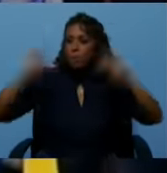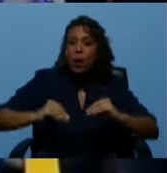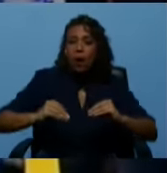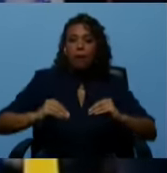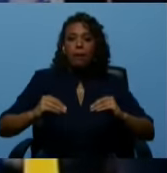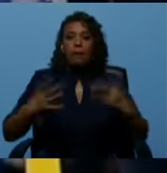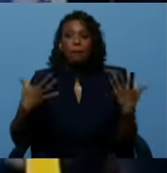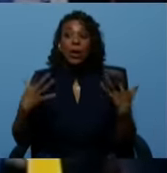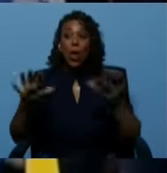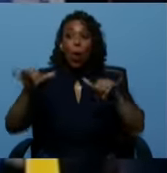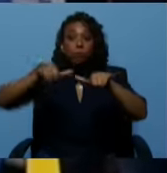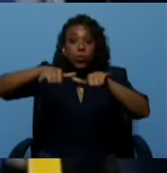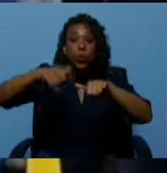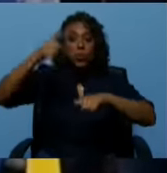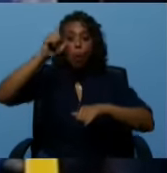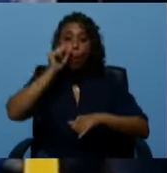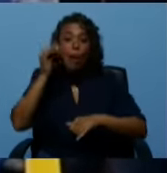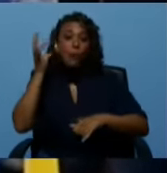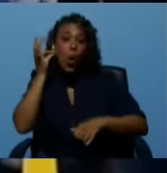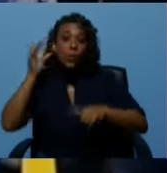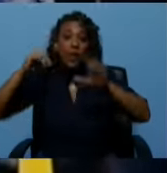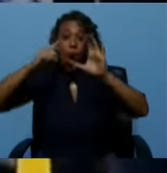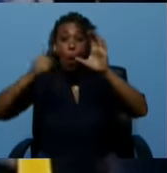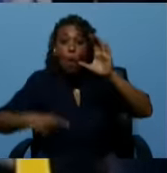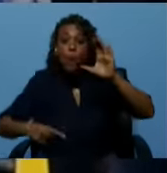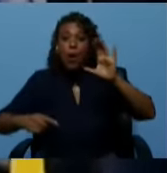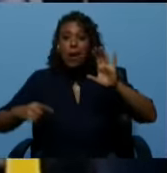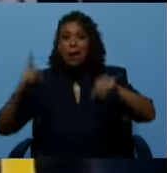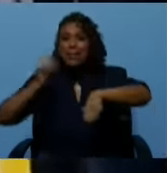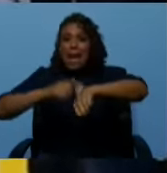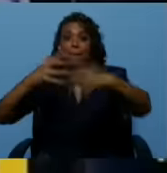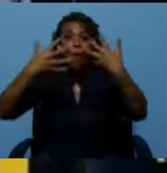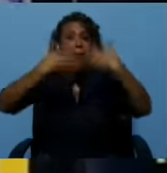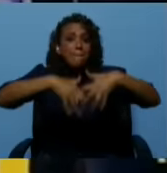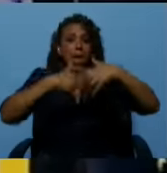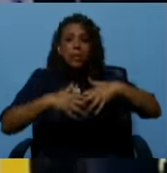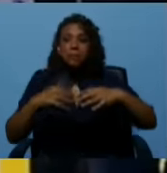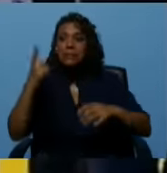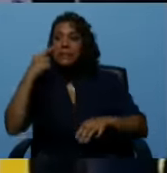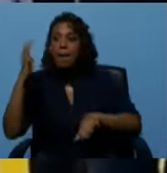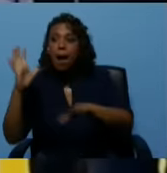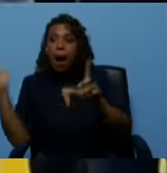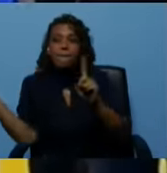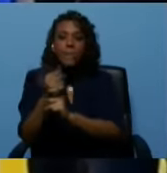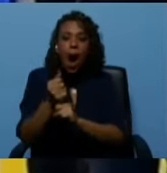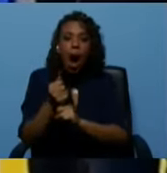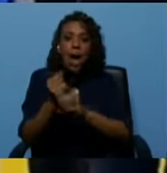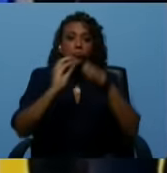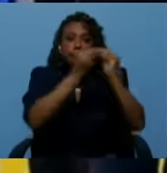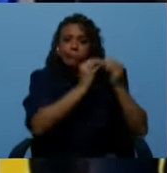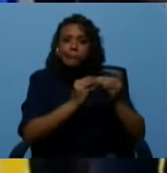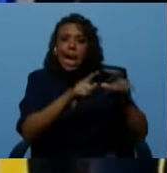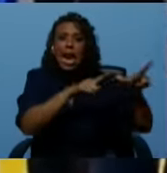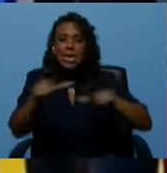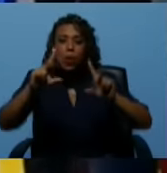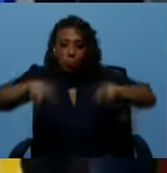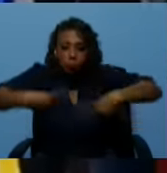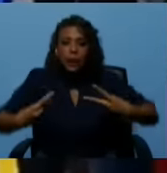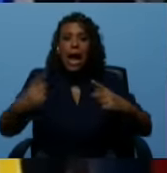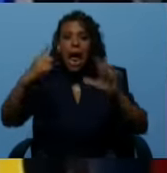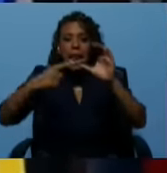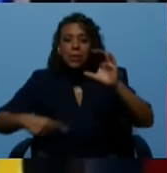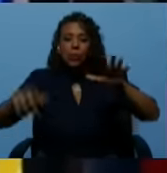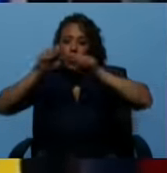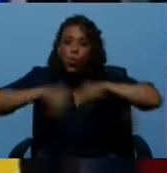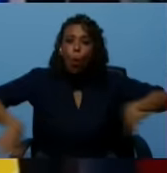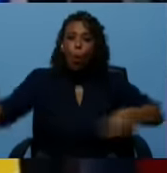Pero el equipo de trabajadores de Corpolet en tiempo récord detectó el ataque, lo subsanó y restableció el servicio